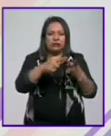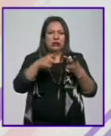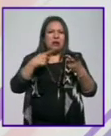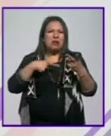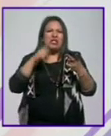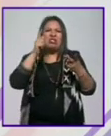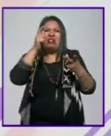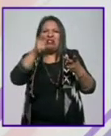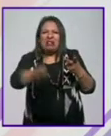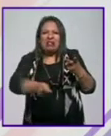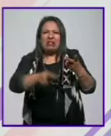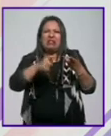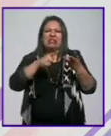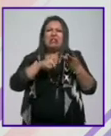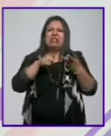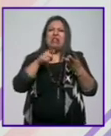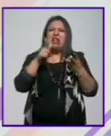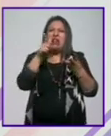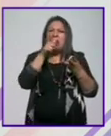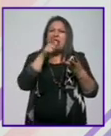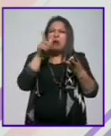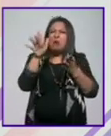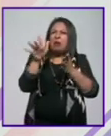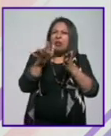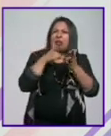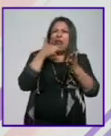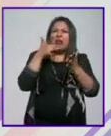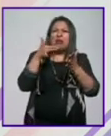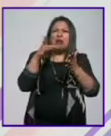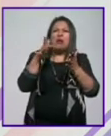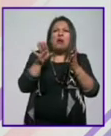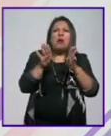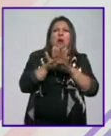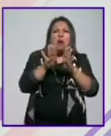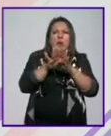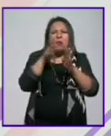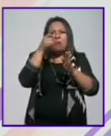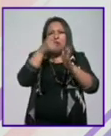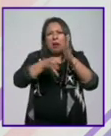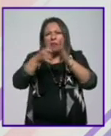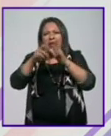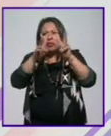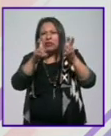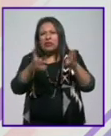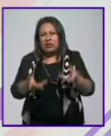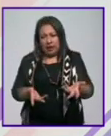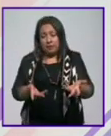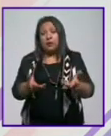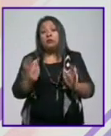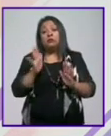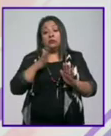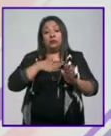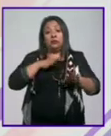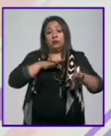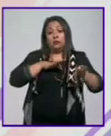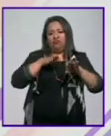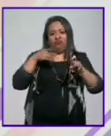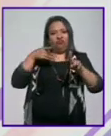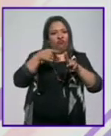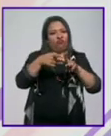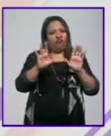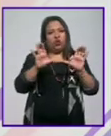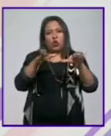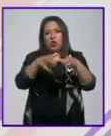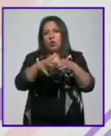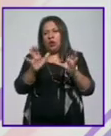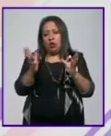persona? ¿Qué es esta influencia de las lenguas? ¿Y cómo estamos abordando estos temas, ¿no? Estamos trabajando directamente sobre la